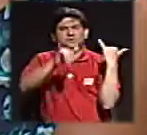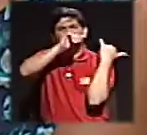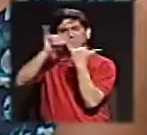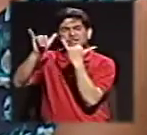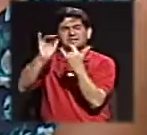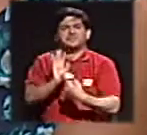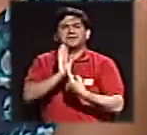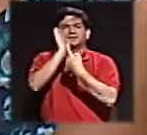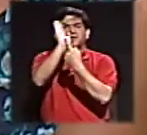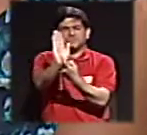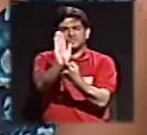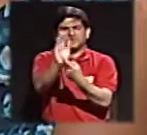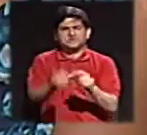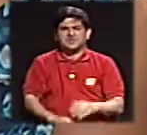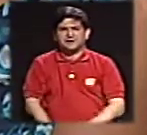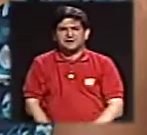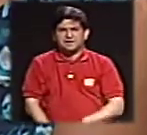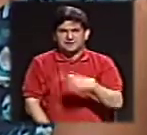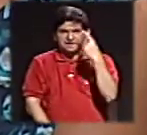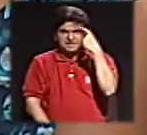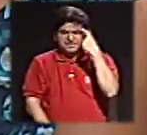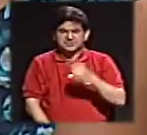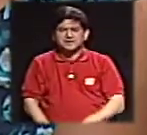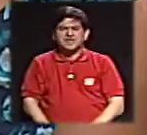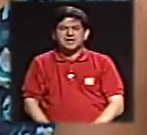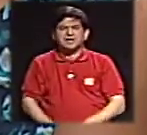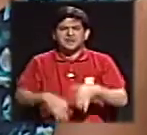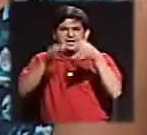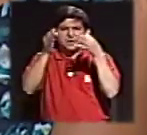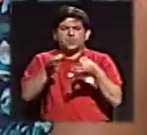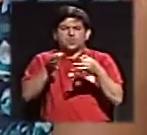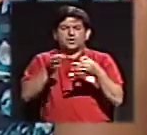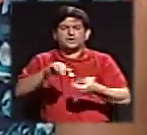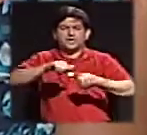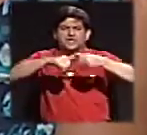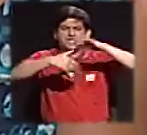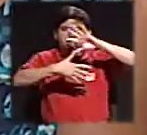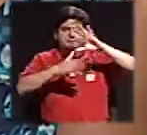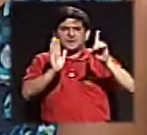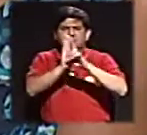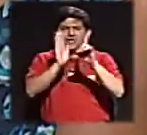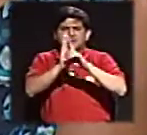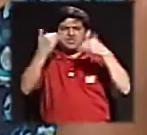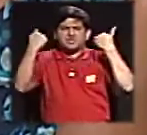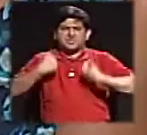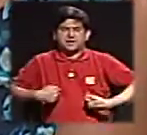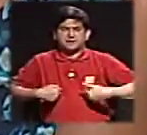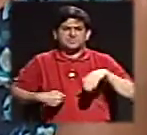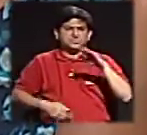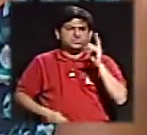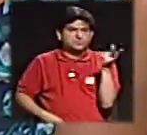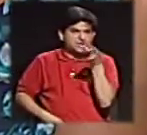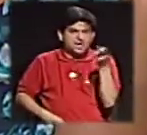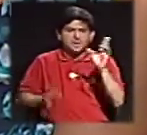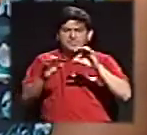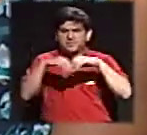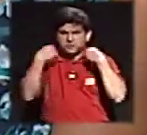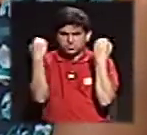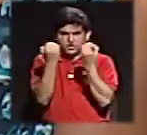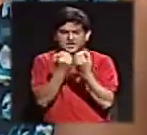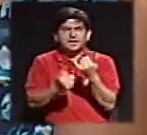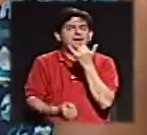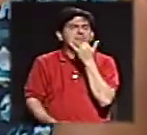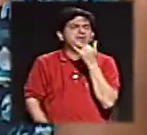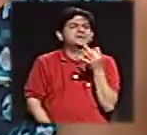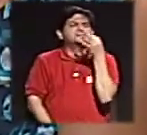demanda presentada ante la Corte Interamericana de Derechos Humanos por parte de sus organizaciones? ¿Qué